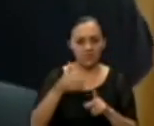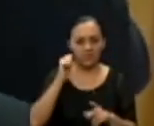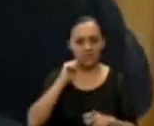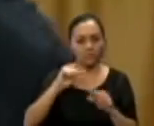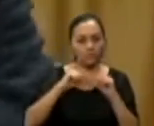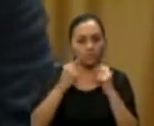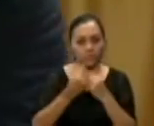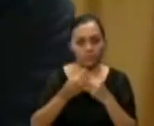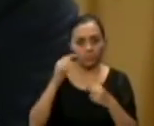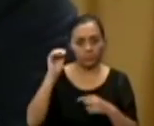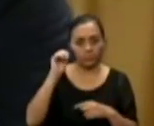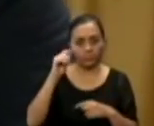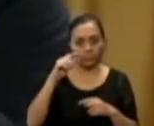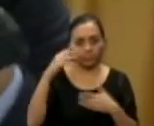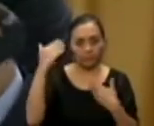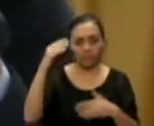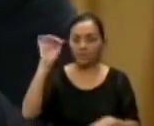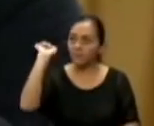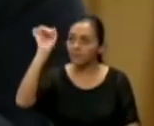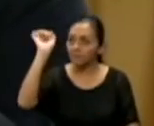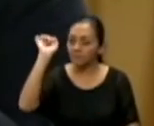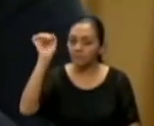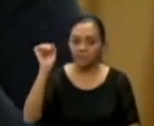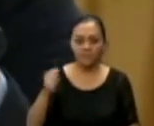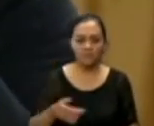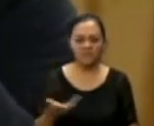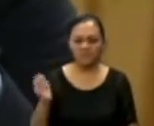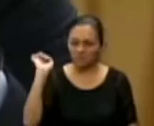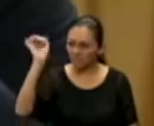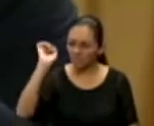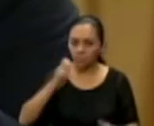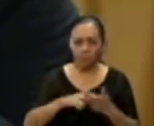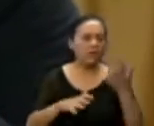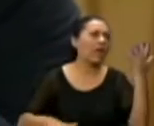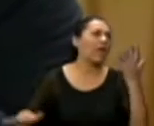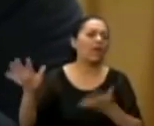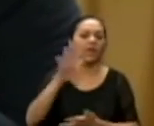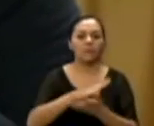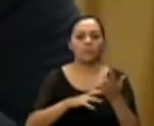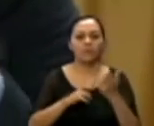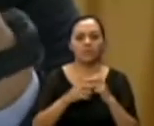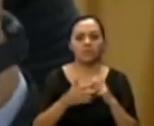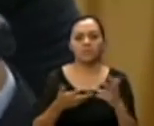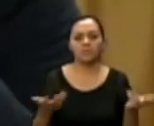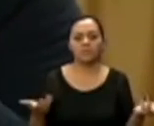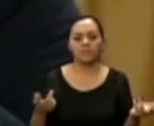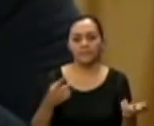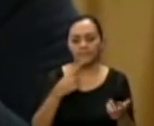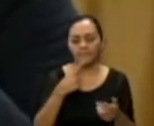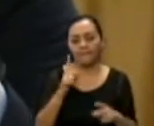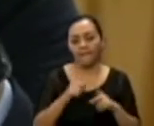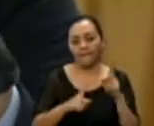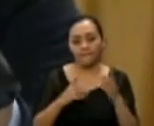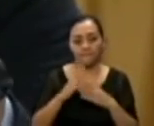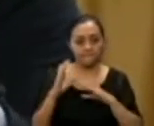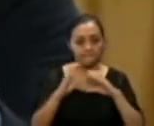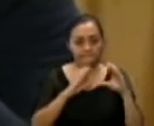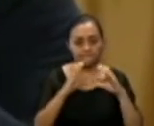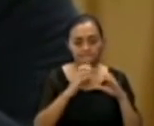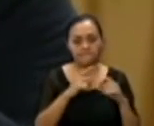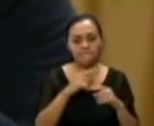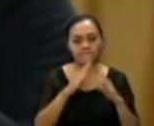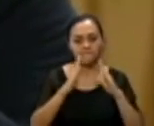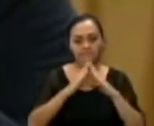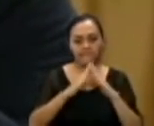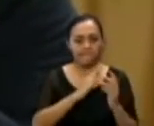golpear la puerta sin previo aviso y sin invitación no con armar el show político al que se prestan algunos medios ahí en la